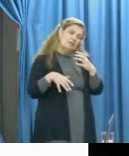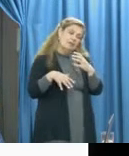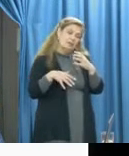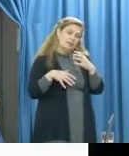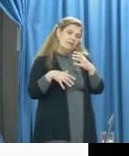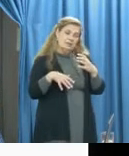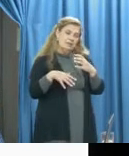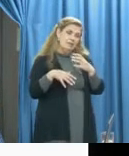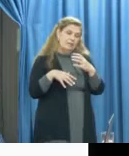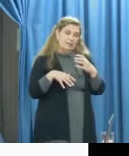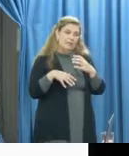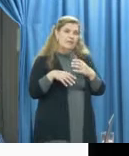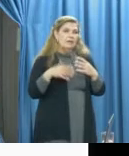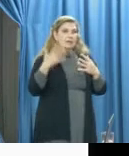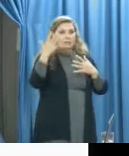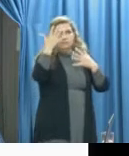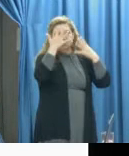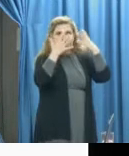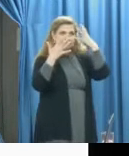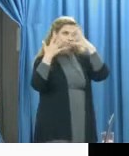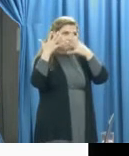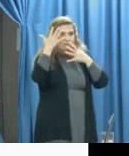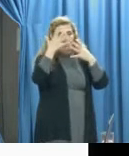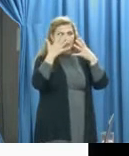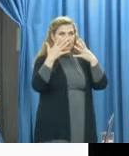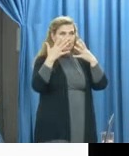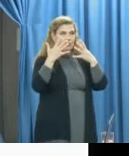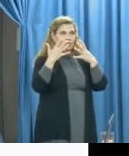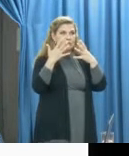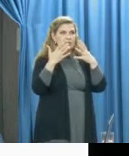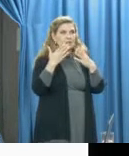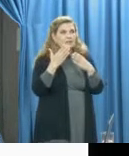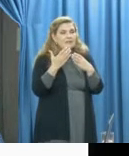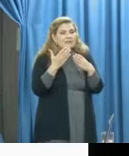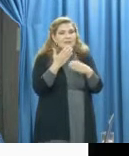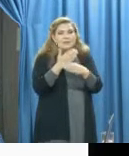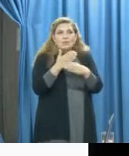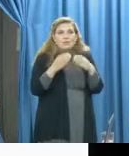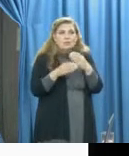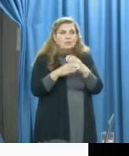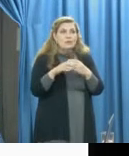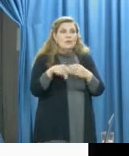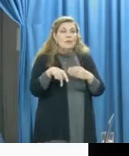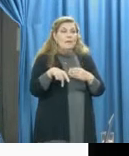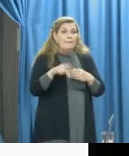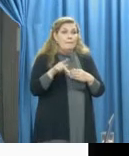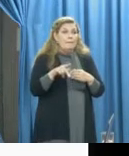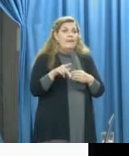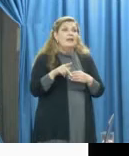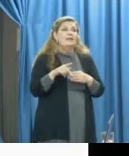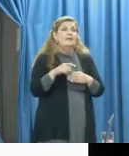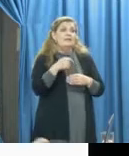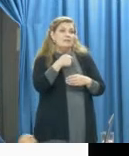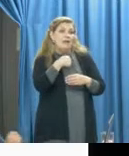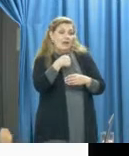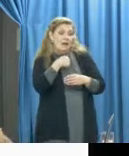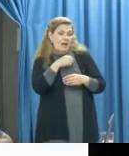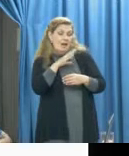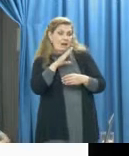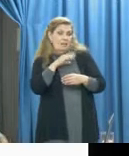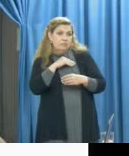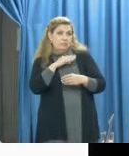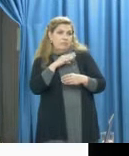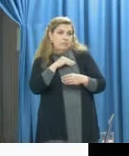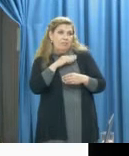convulsiones. Los confunden con convulsiones, pero en realidad son ataques sincopales. El corazón les está